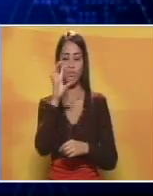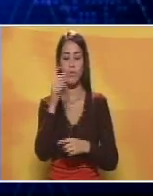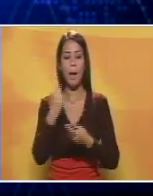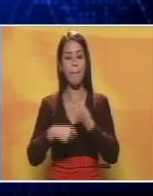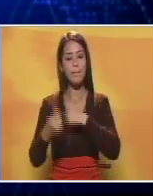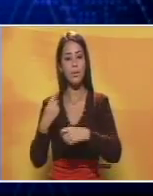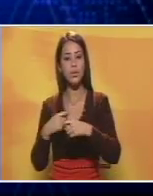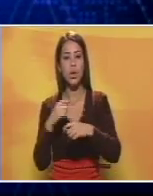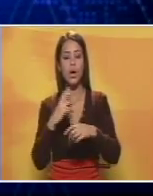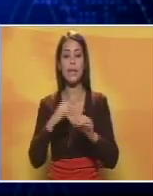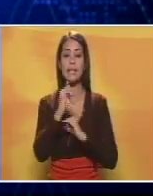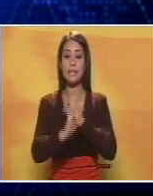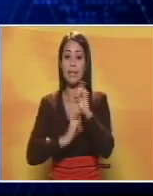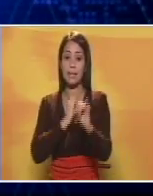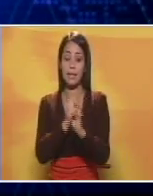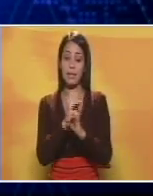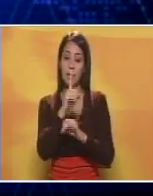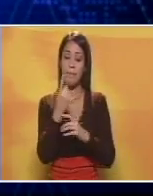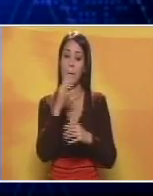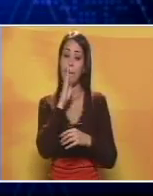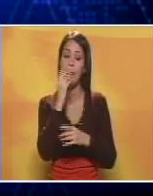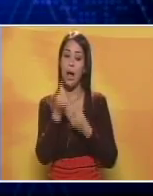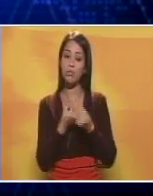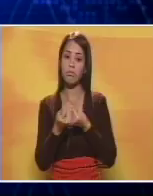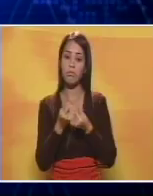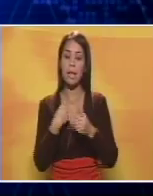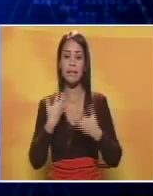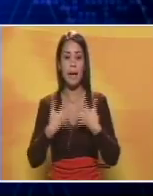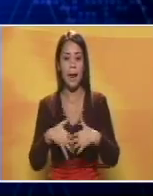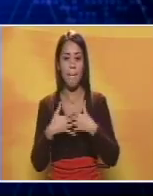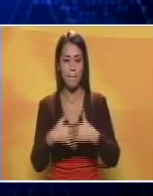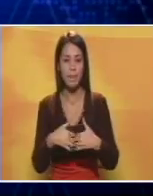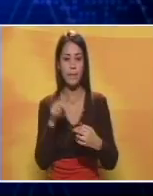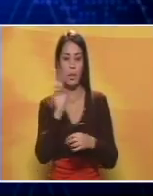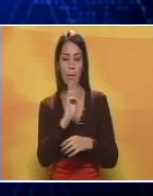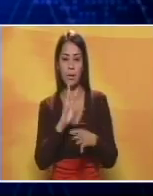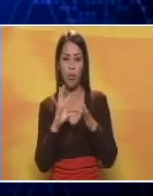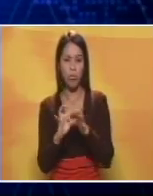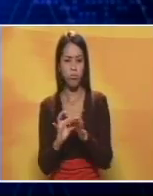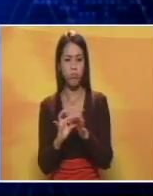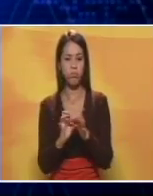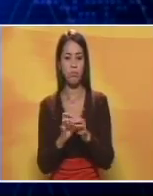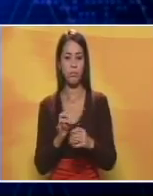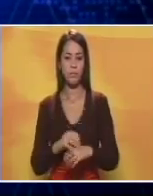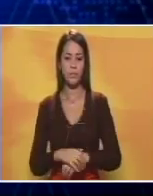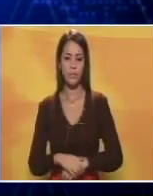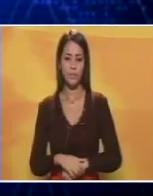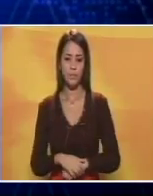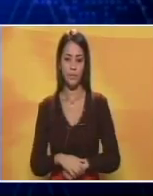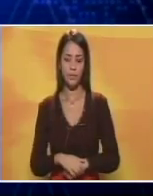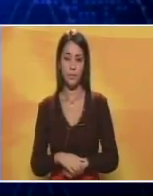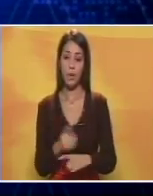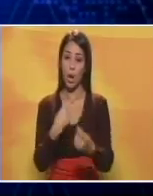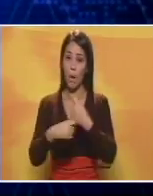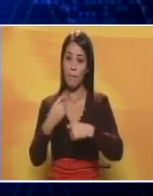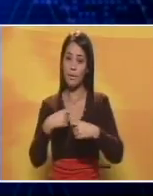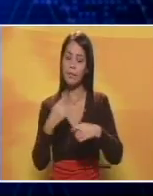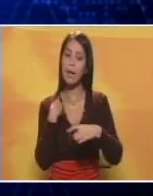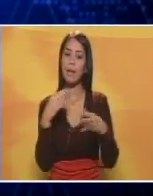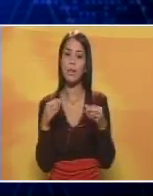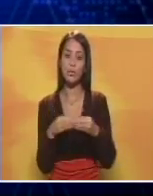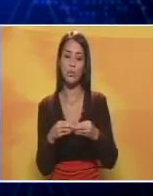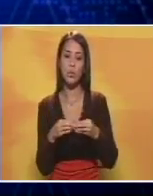Inversión Internacional, así como Banca y Finanzas. Entre las empresas con las que Venezuela también cesó sus actividades comerciales se encuentran la